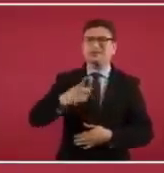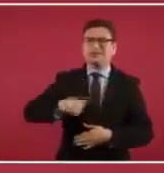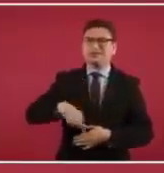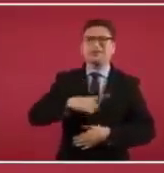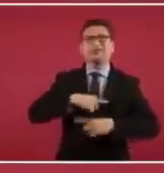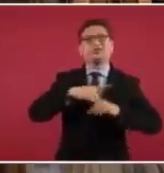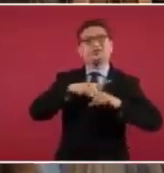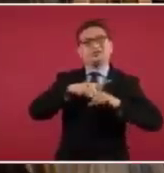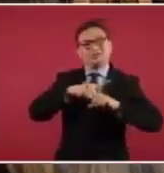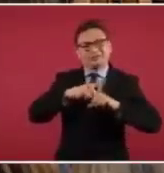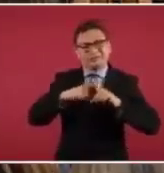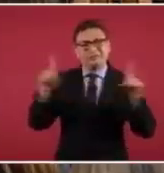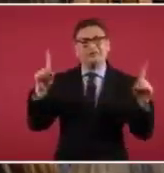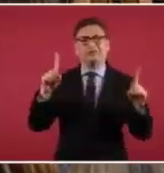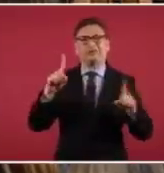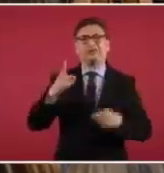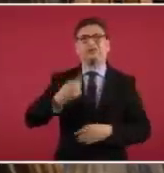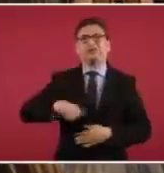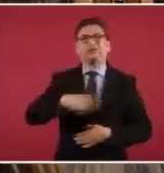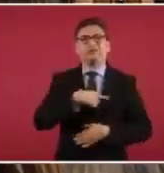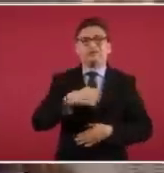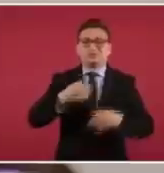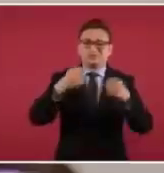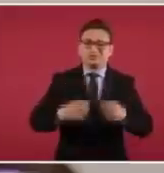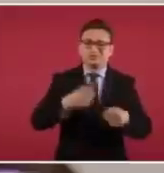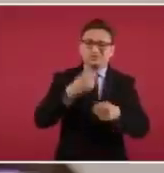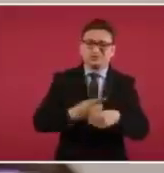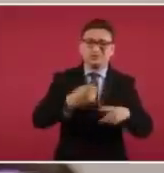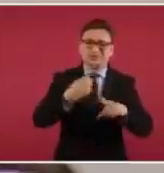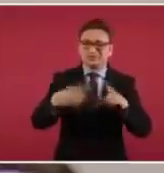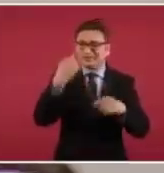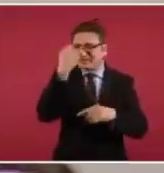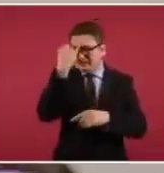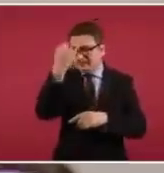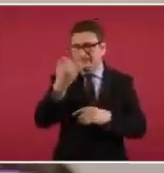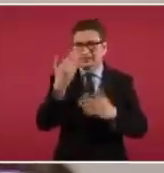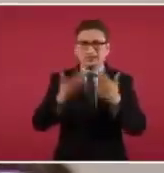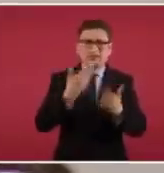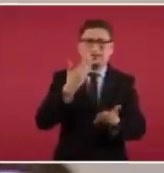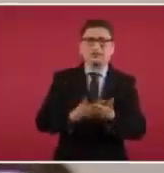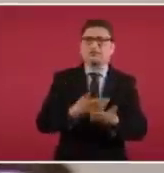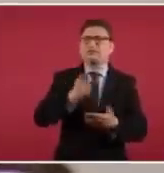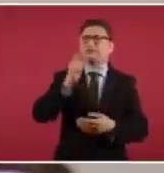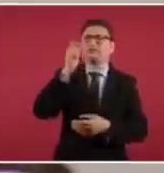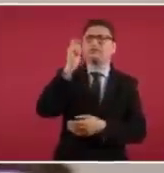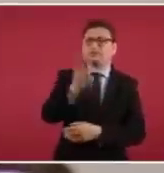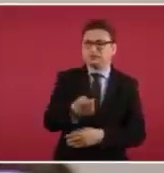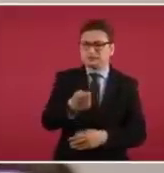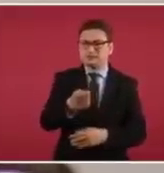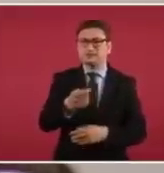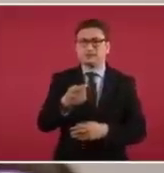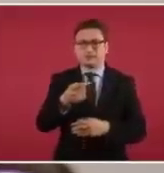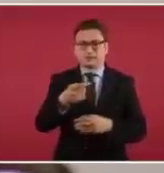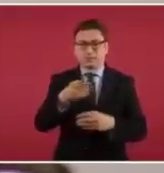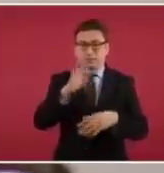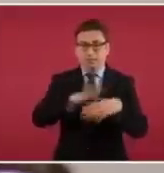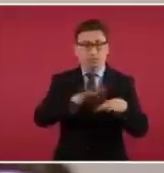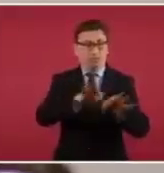nuevo paradigma en materia de seguridad, donde no es lo